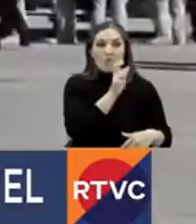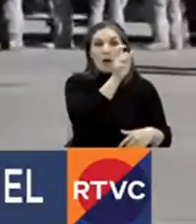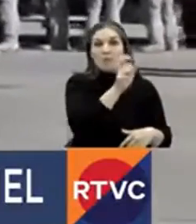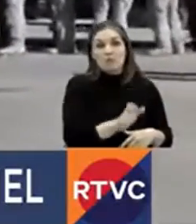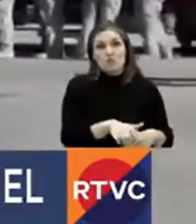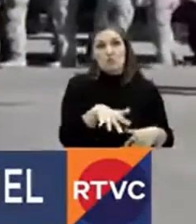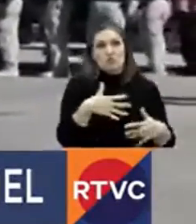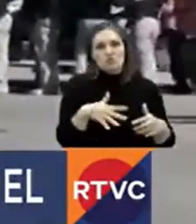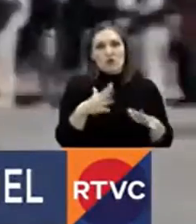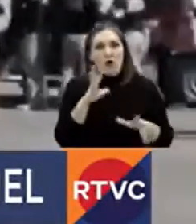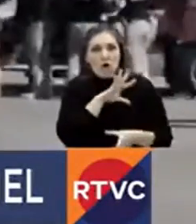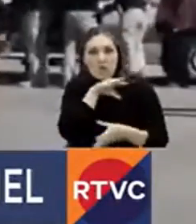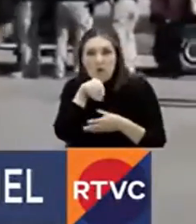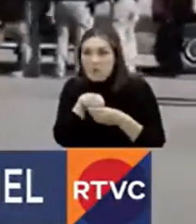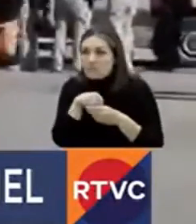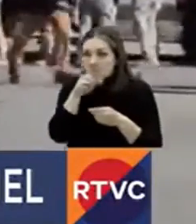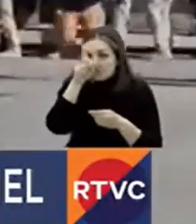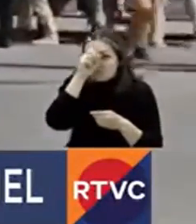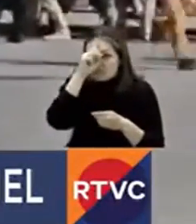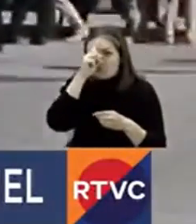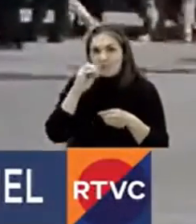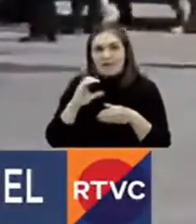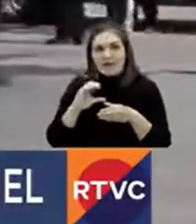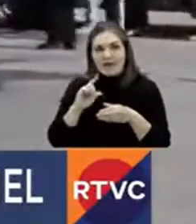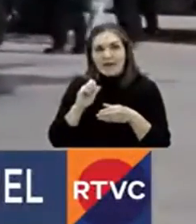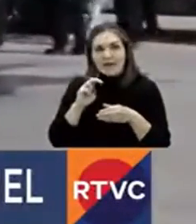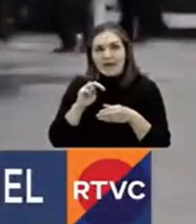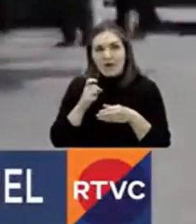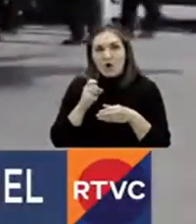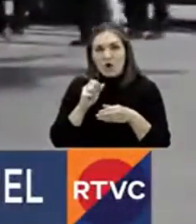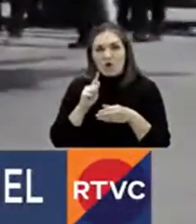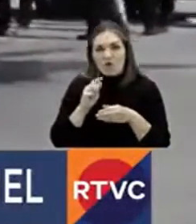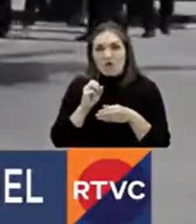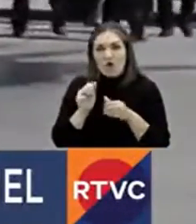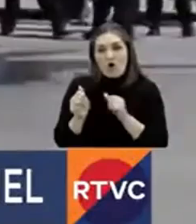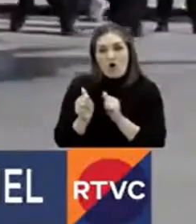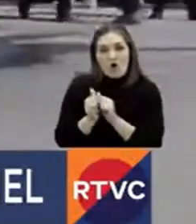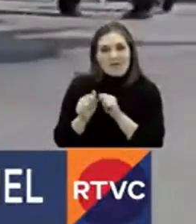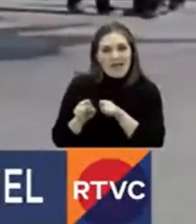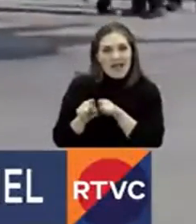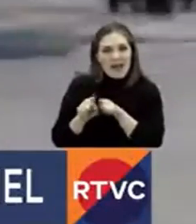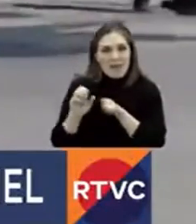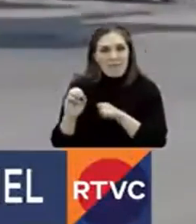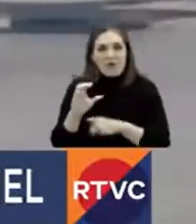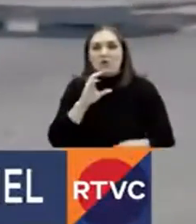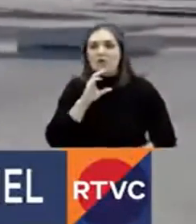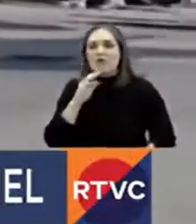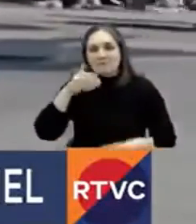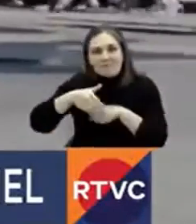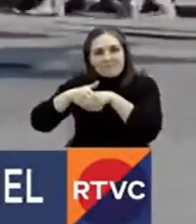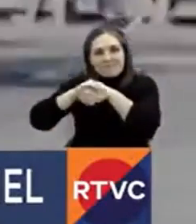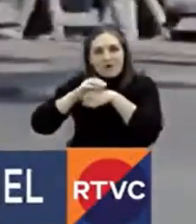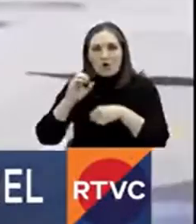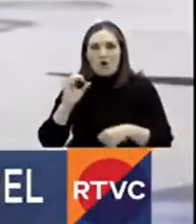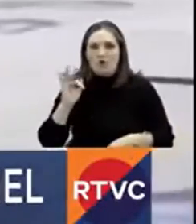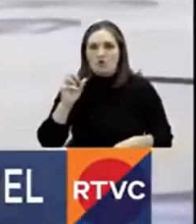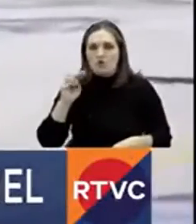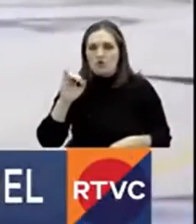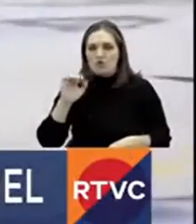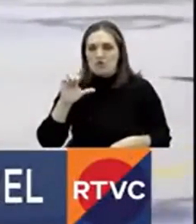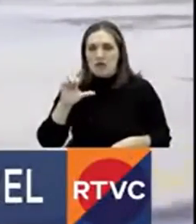importante del Clan del Golfo y una de las personas más cercanas a alias Otoniel. La hermana del máximo cabecilla del Clan del Golfo aceptó en Estados Unidos